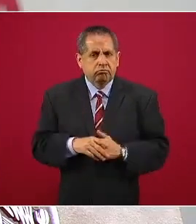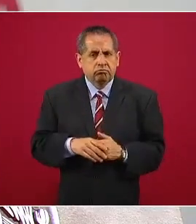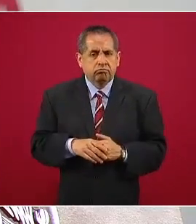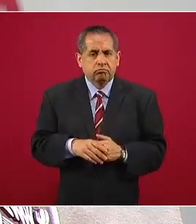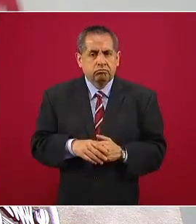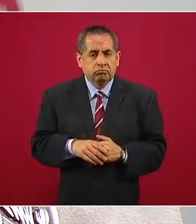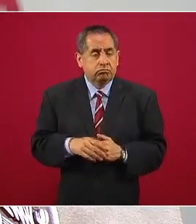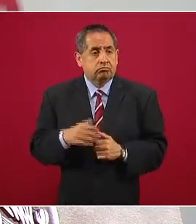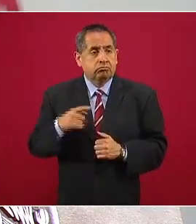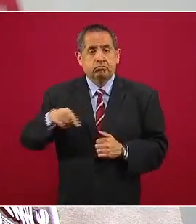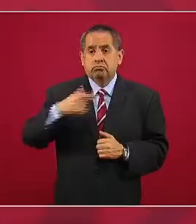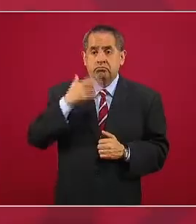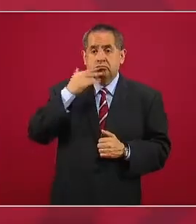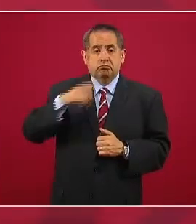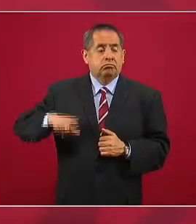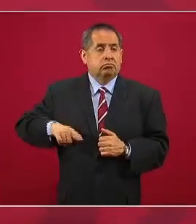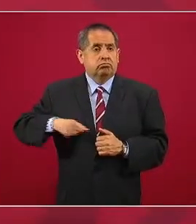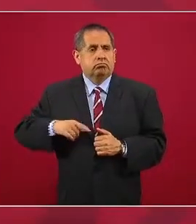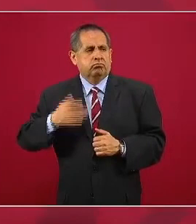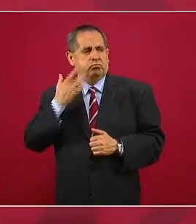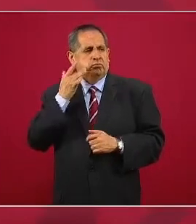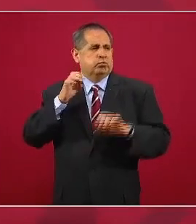y ya no hay lujos en el gobierno,